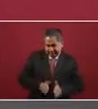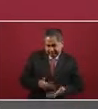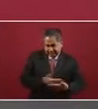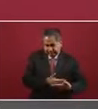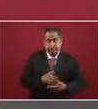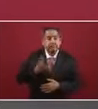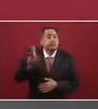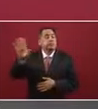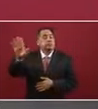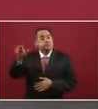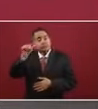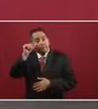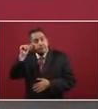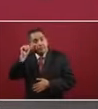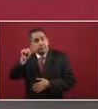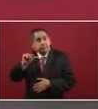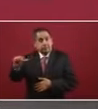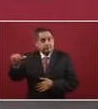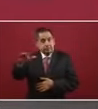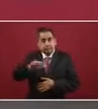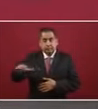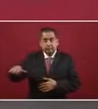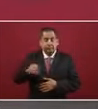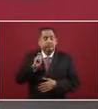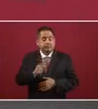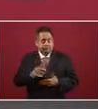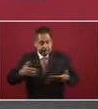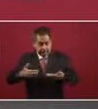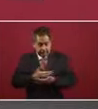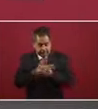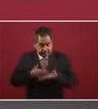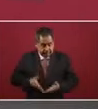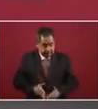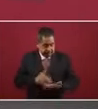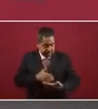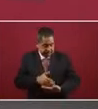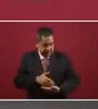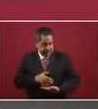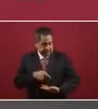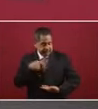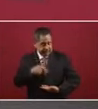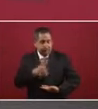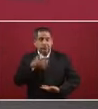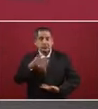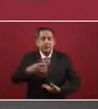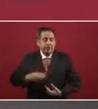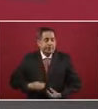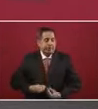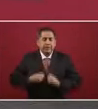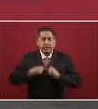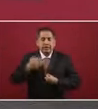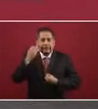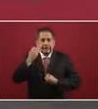ellos dicen que vivan tiempos interesantes.